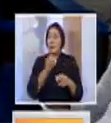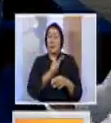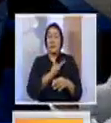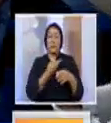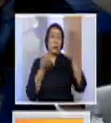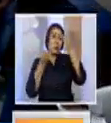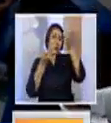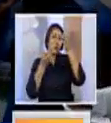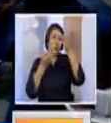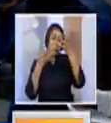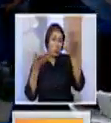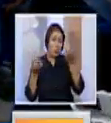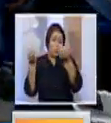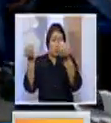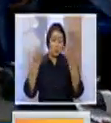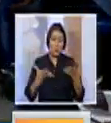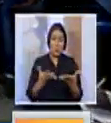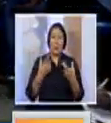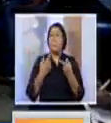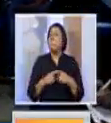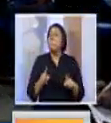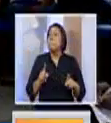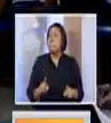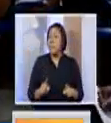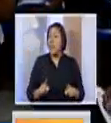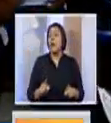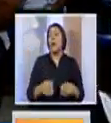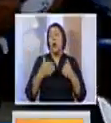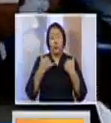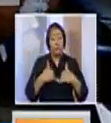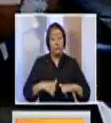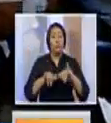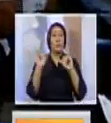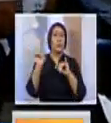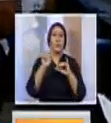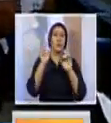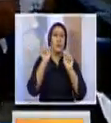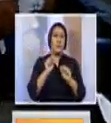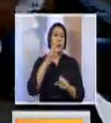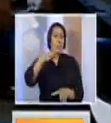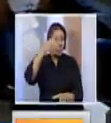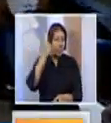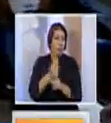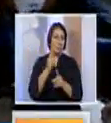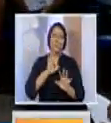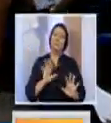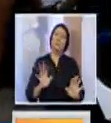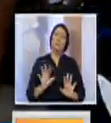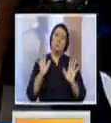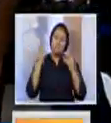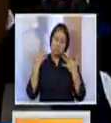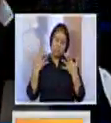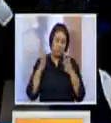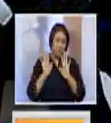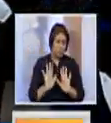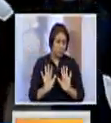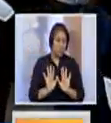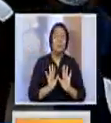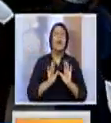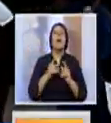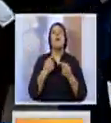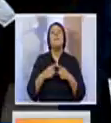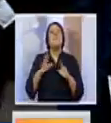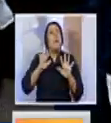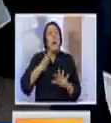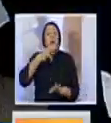ha llegado hasta acá. Sin embargo, pues todavía no se puede confirmar si esta situación realmente tiene